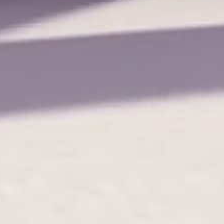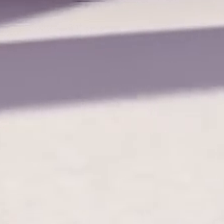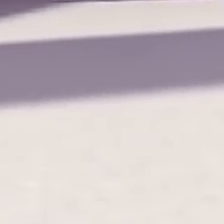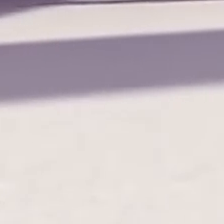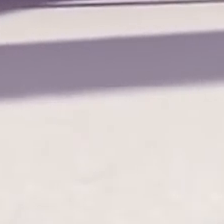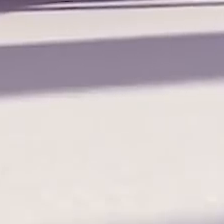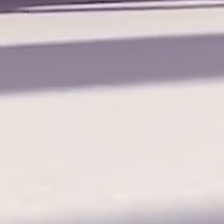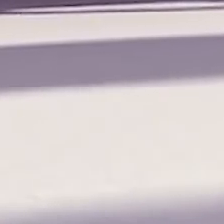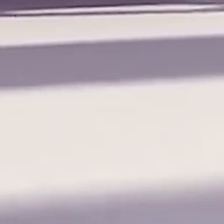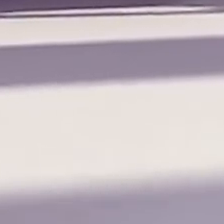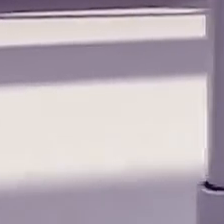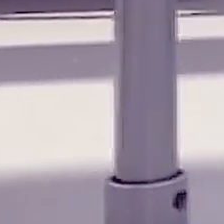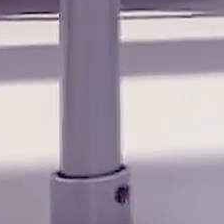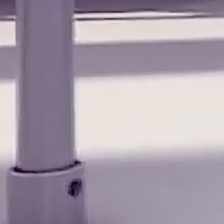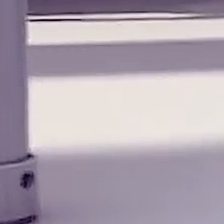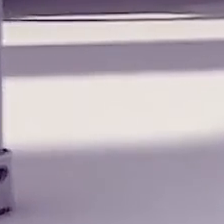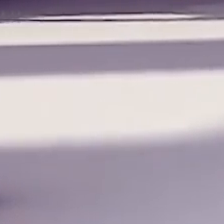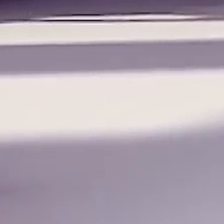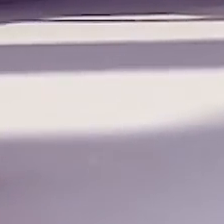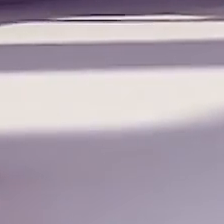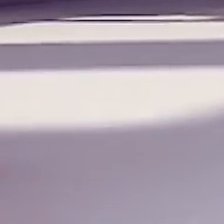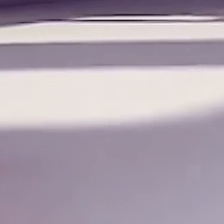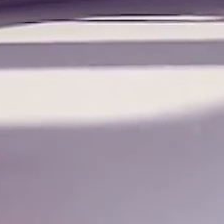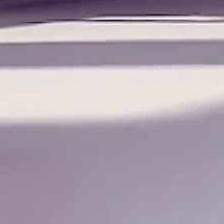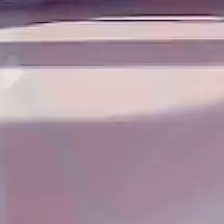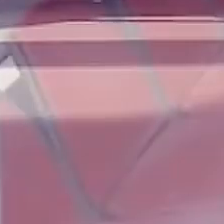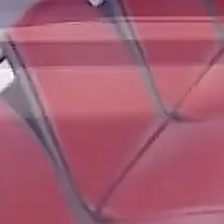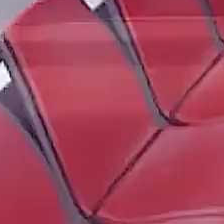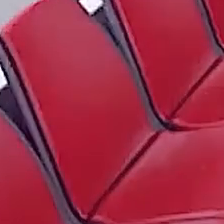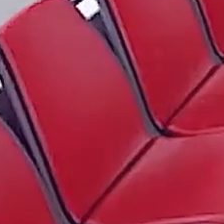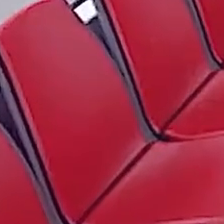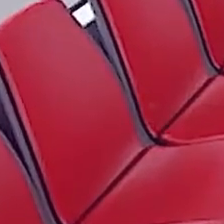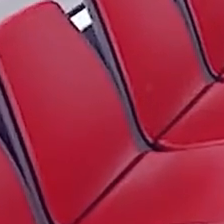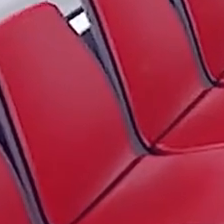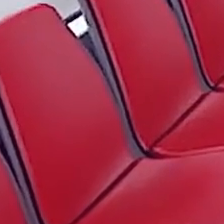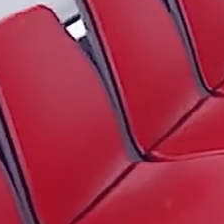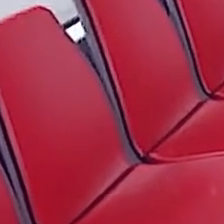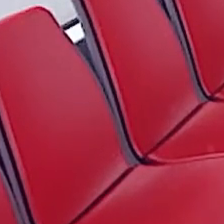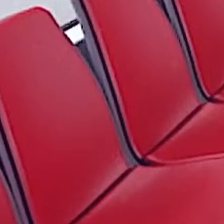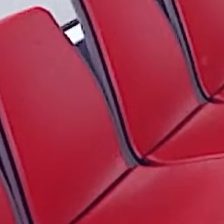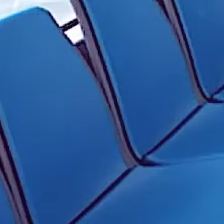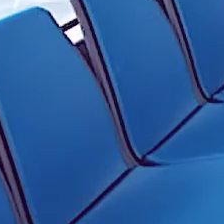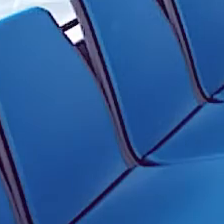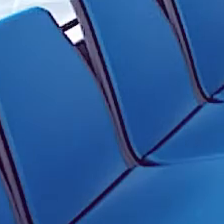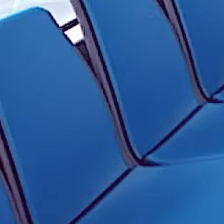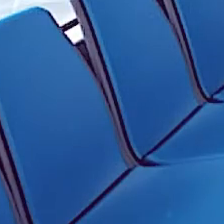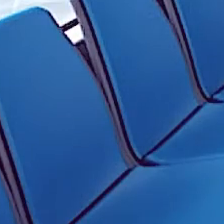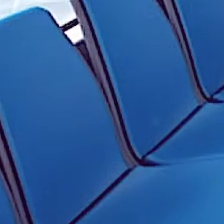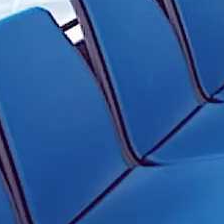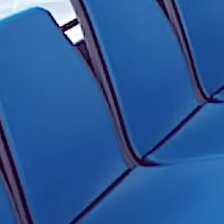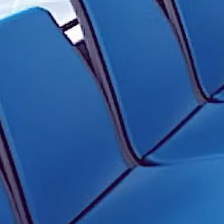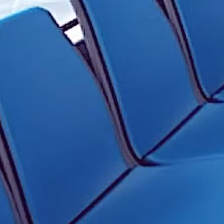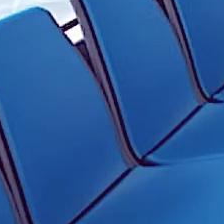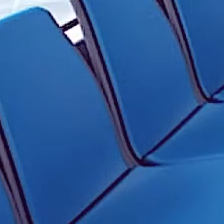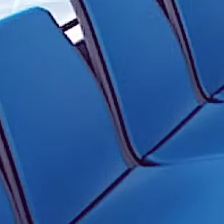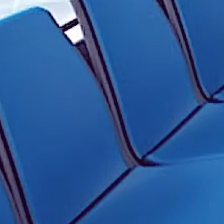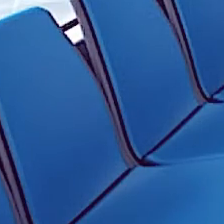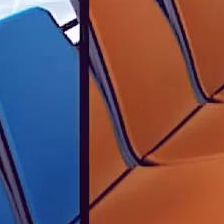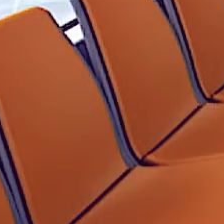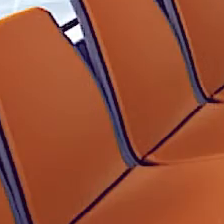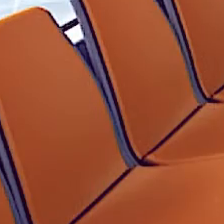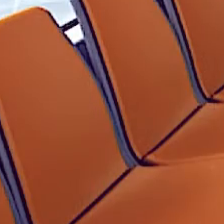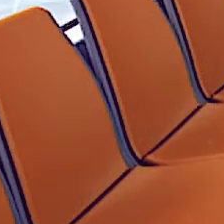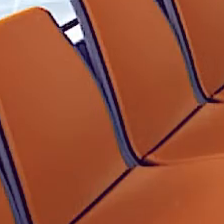1 y la línea 3 serán ampliadas para conectar con el municipio de Juárez y con la nueva tecnología compatible con las líneas 4, 5 y